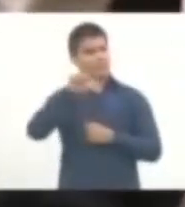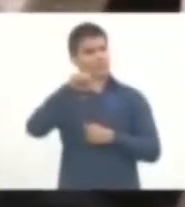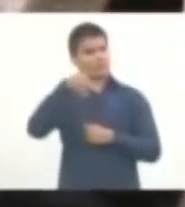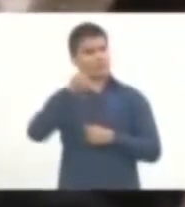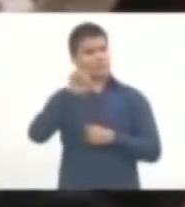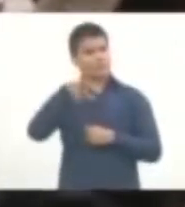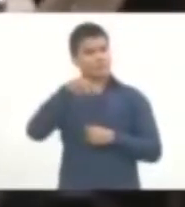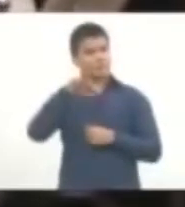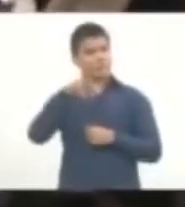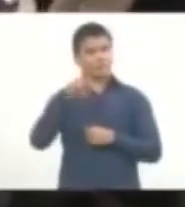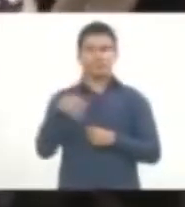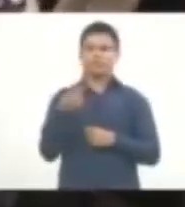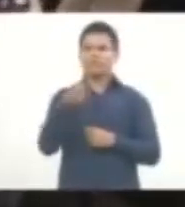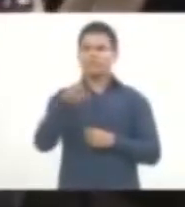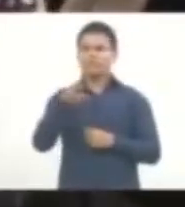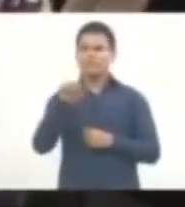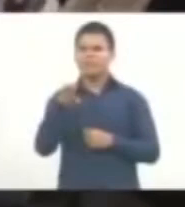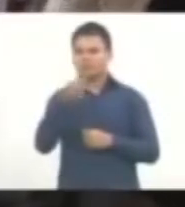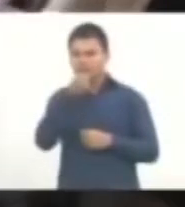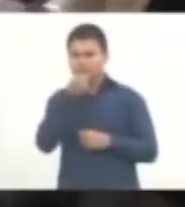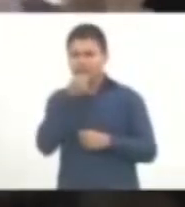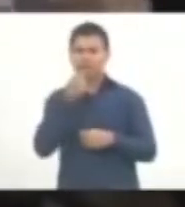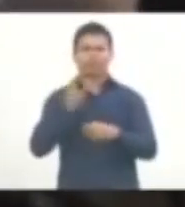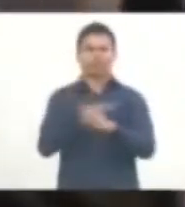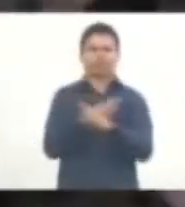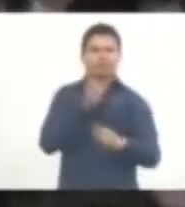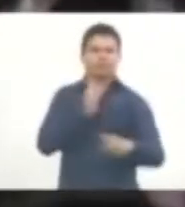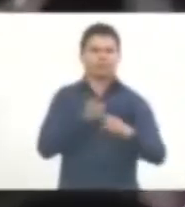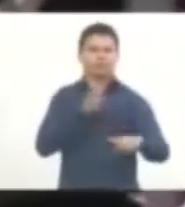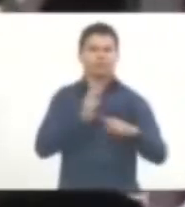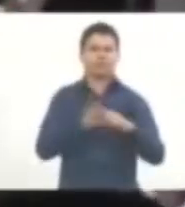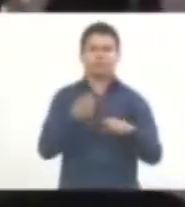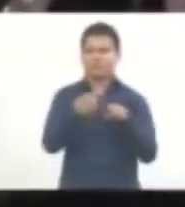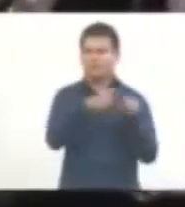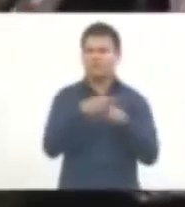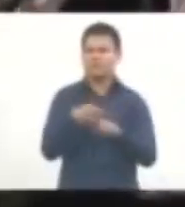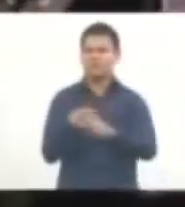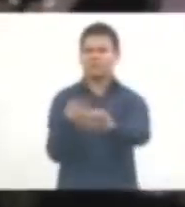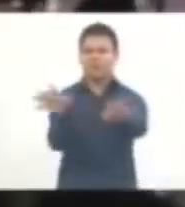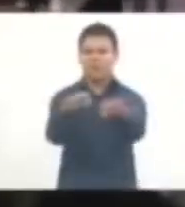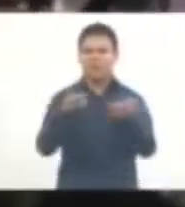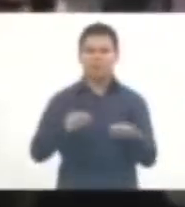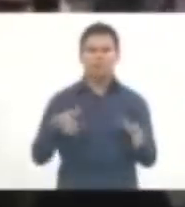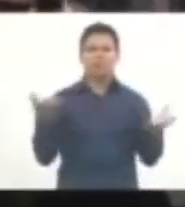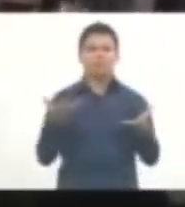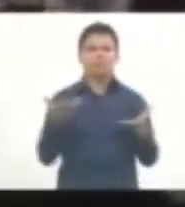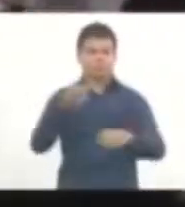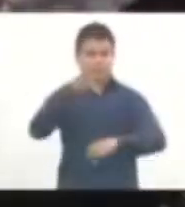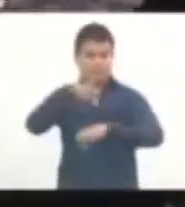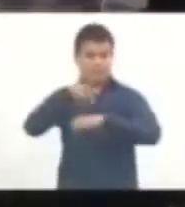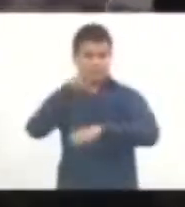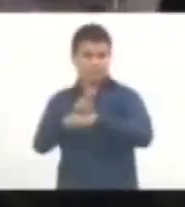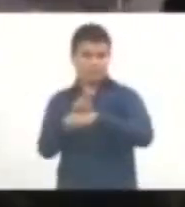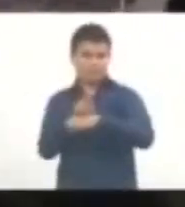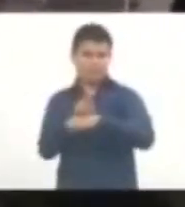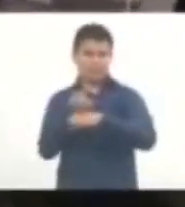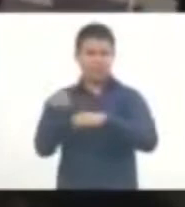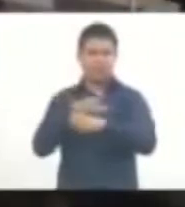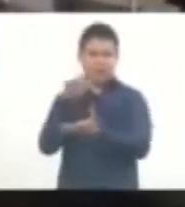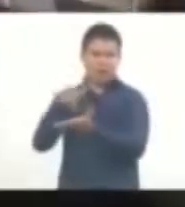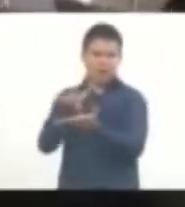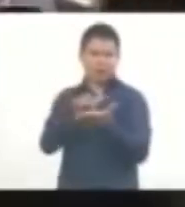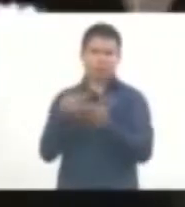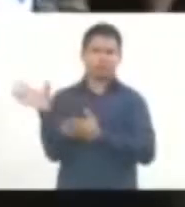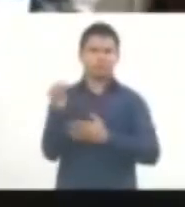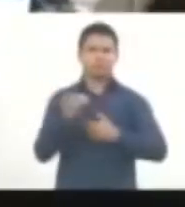Gilberto Santa Rosa y La India. La agrupación tocará en el concierto nombrado This Is, en el Coliseo de Puerto Rico, sus temas más destacados.